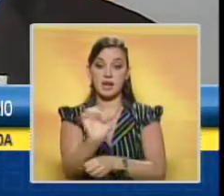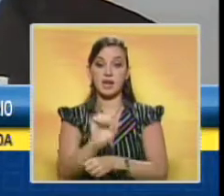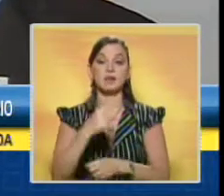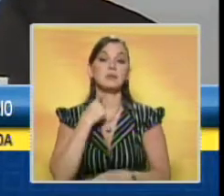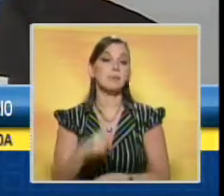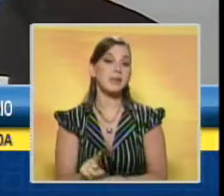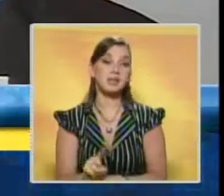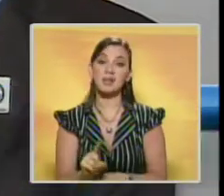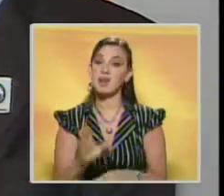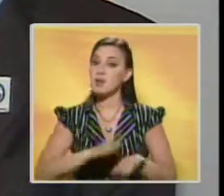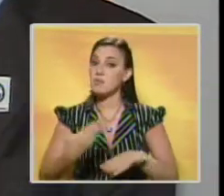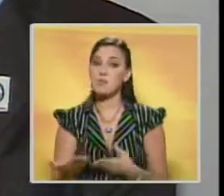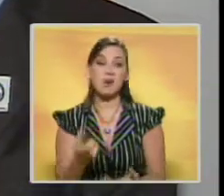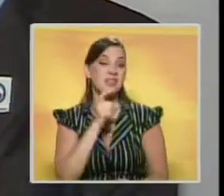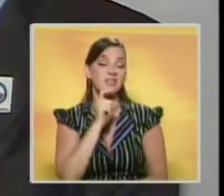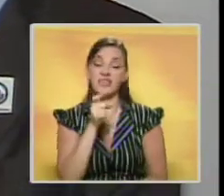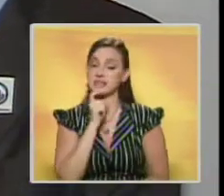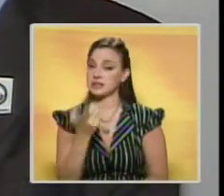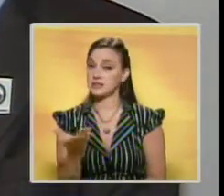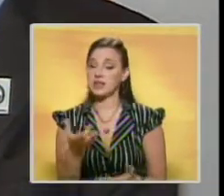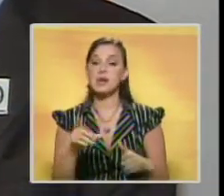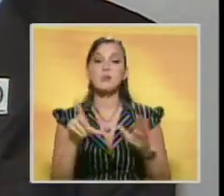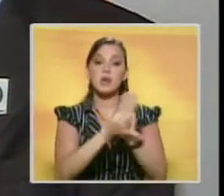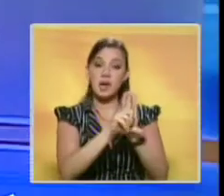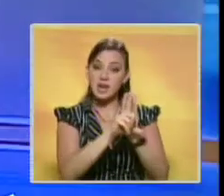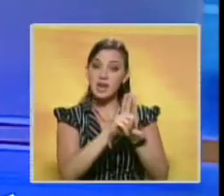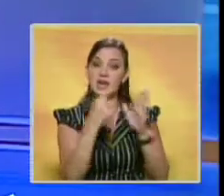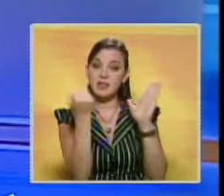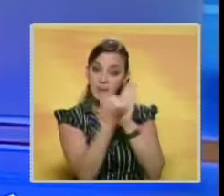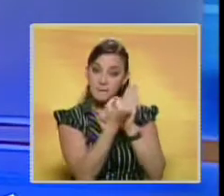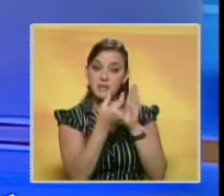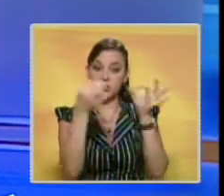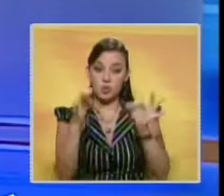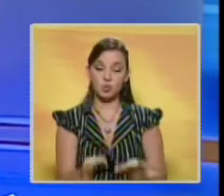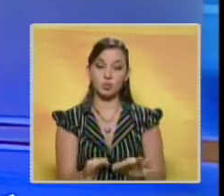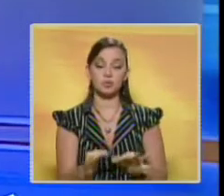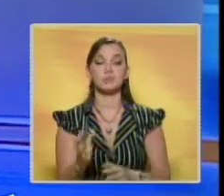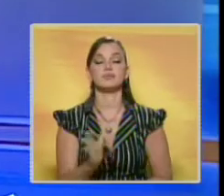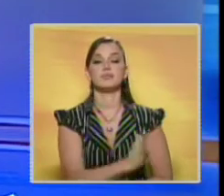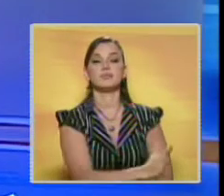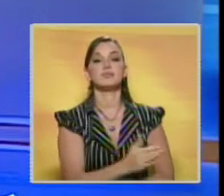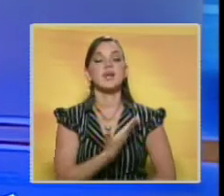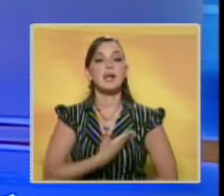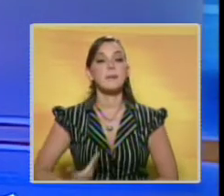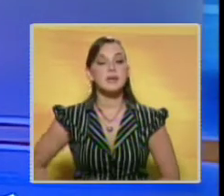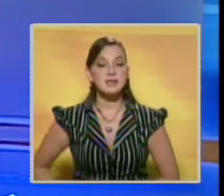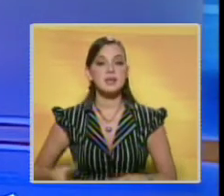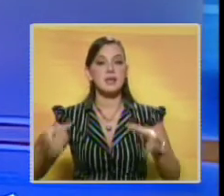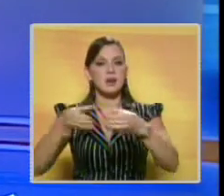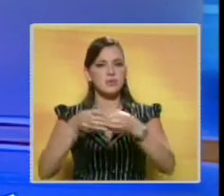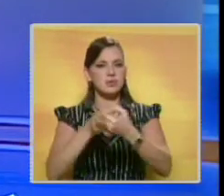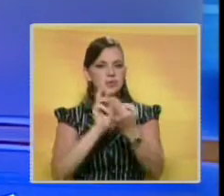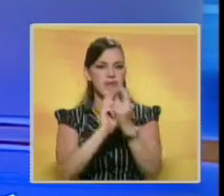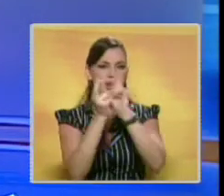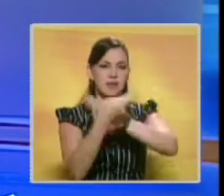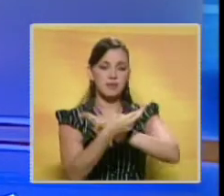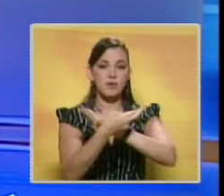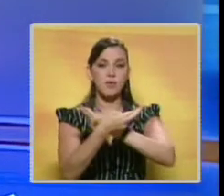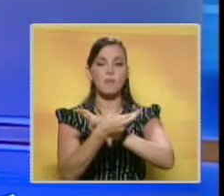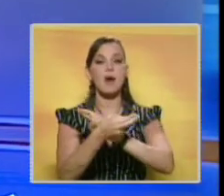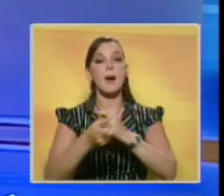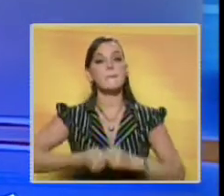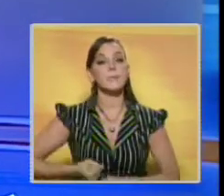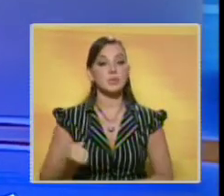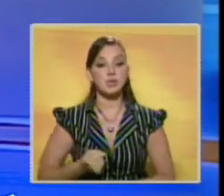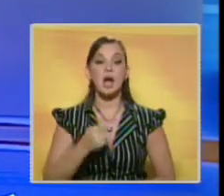pérdida precipitadamente por la ley de precios justos. El presidente de la Comisión Presidencial para la Reforma Policial, Freddy Bernal,